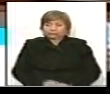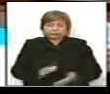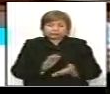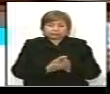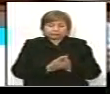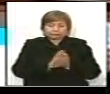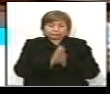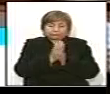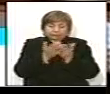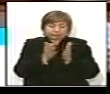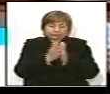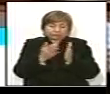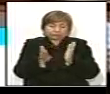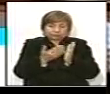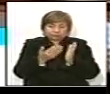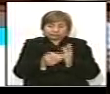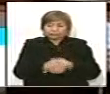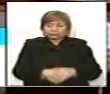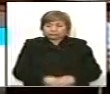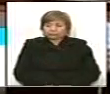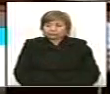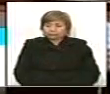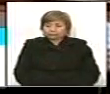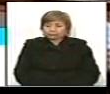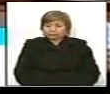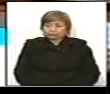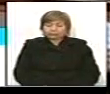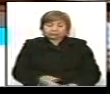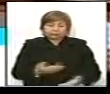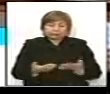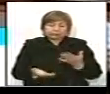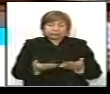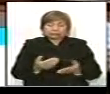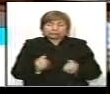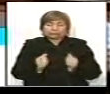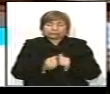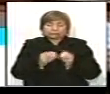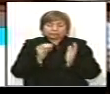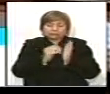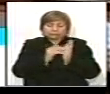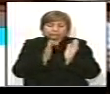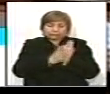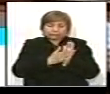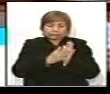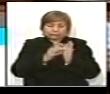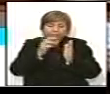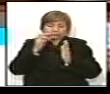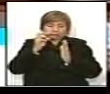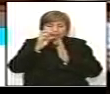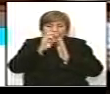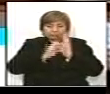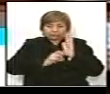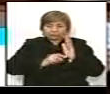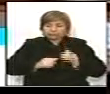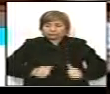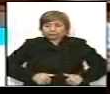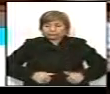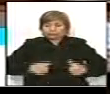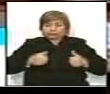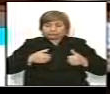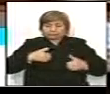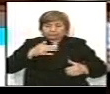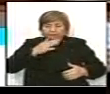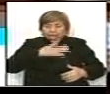consíganse un cuaderno o algo, pongan ahí proyecto de vida,